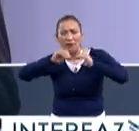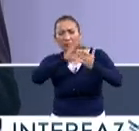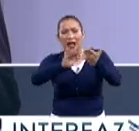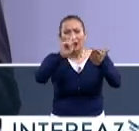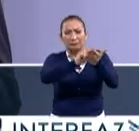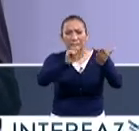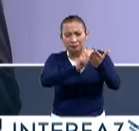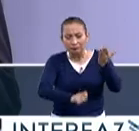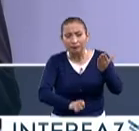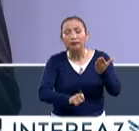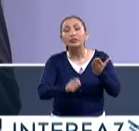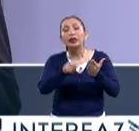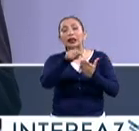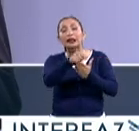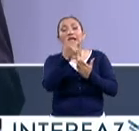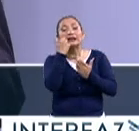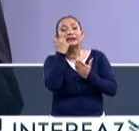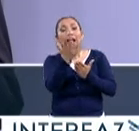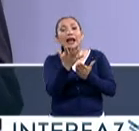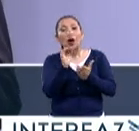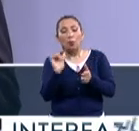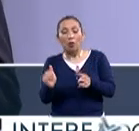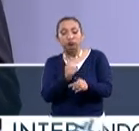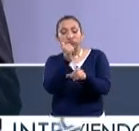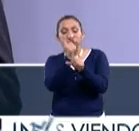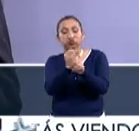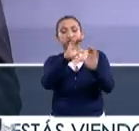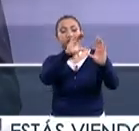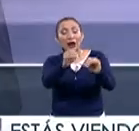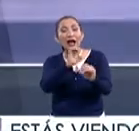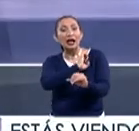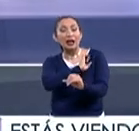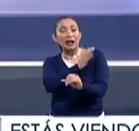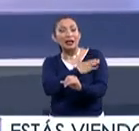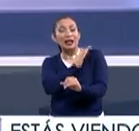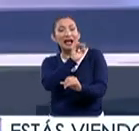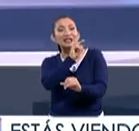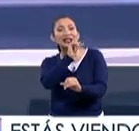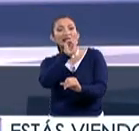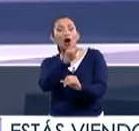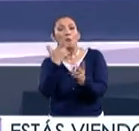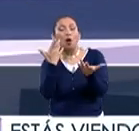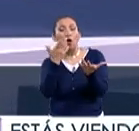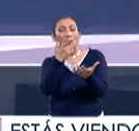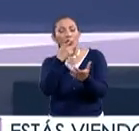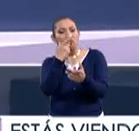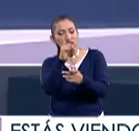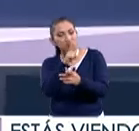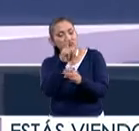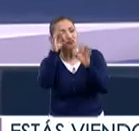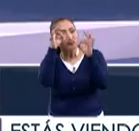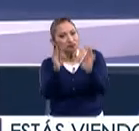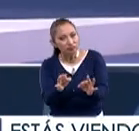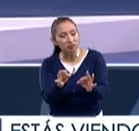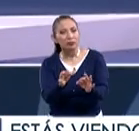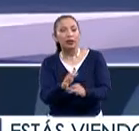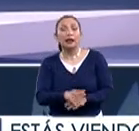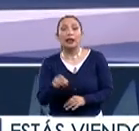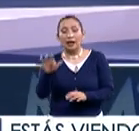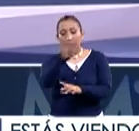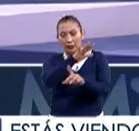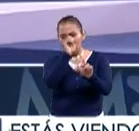y tratar de implantar el castellano, el español como lengua franca. Entonces, en